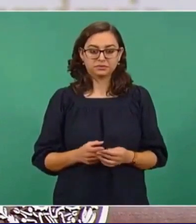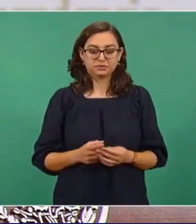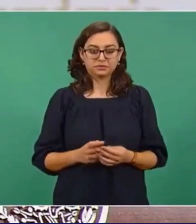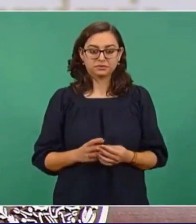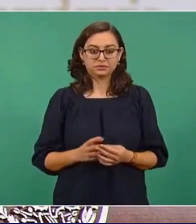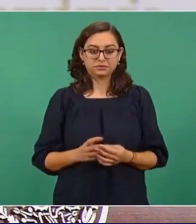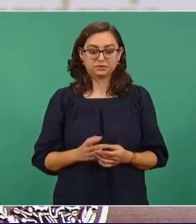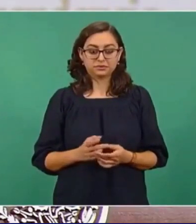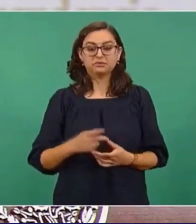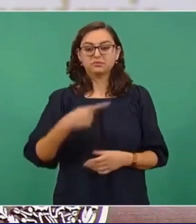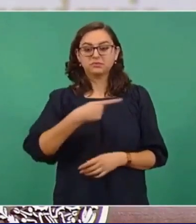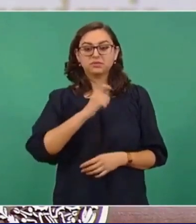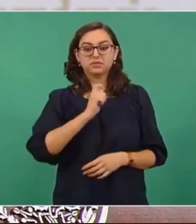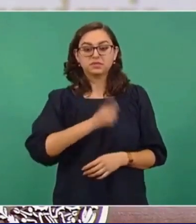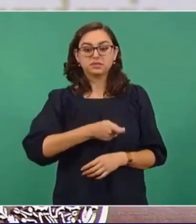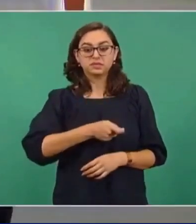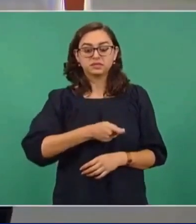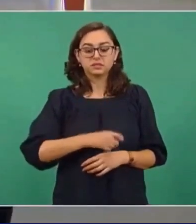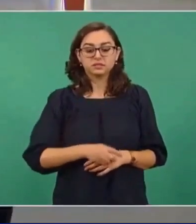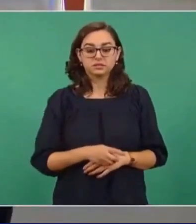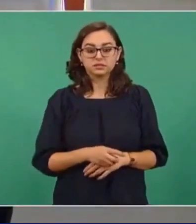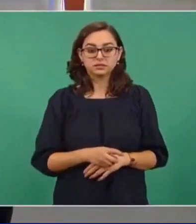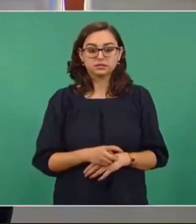eso es.